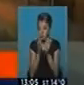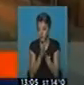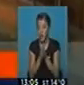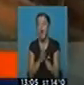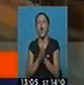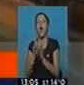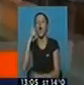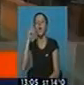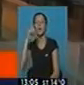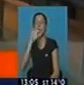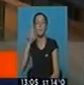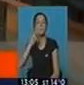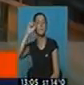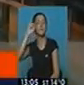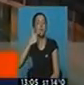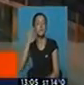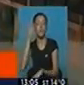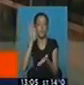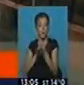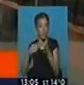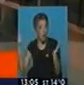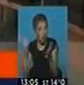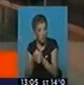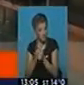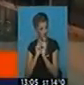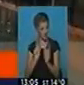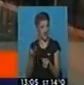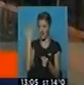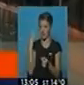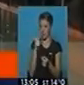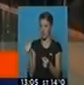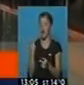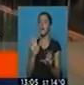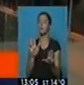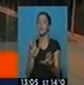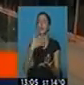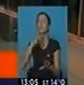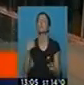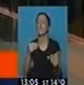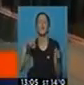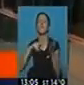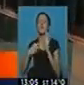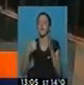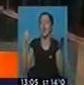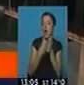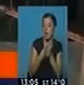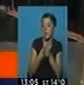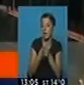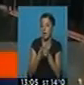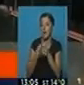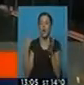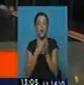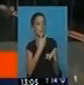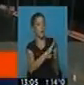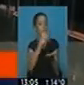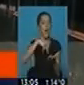sea, empiezan a aparecer elementos que no estaban antes y que no está muy claro además qué sería un golpe. en el sentido de que sería un autogolpe, un golpe pero que también lo saca